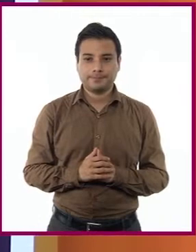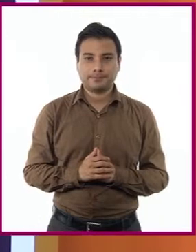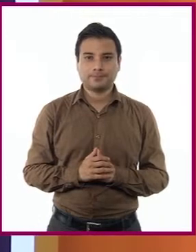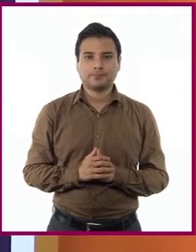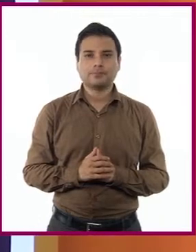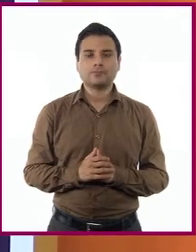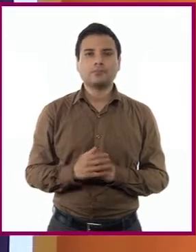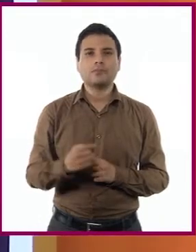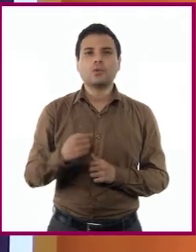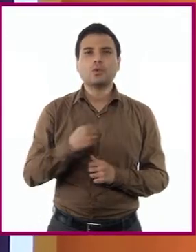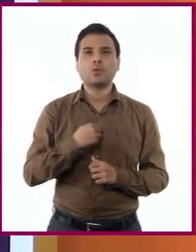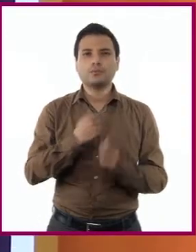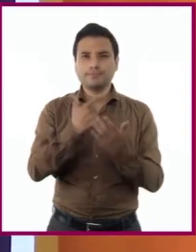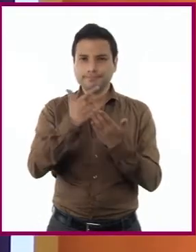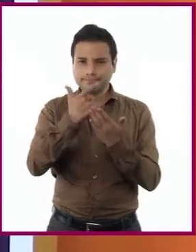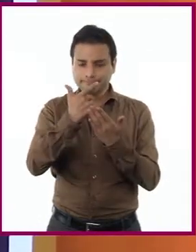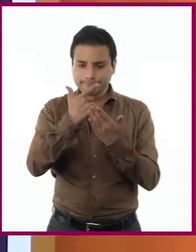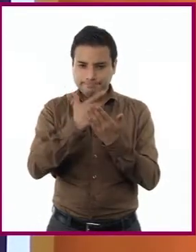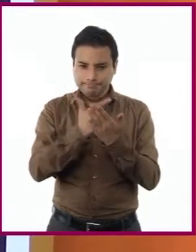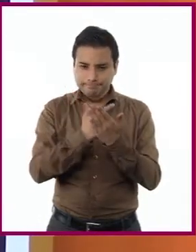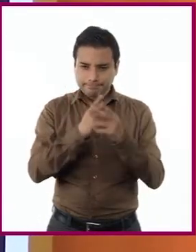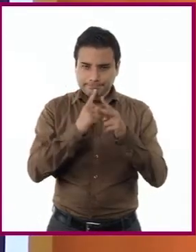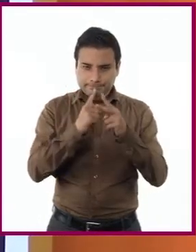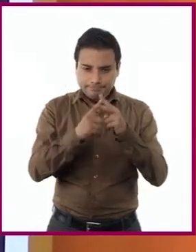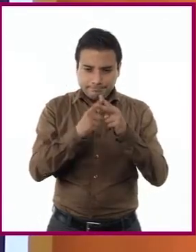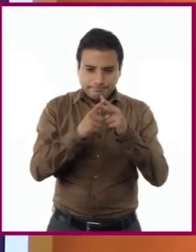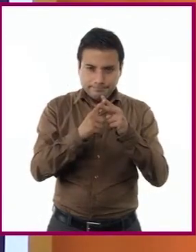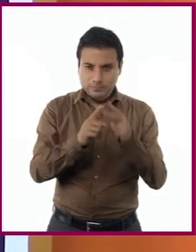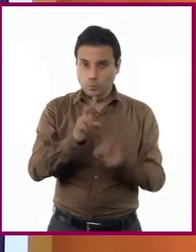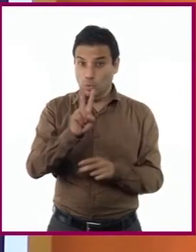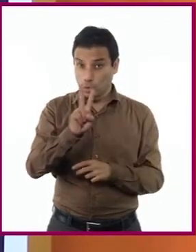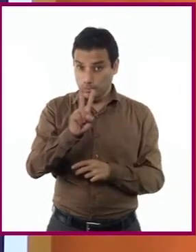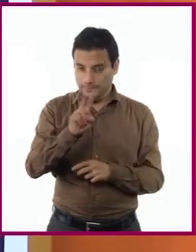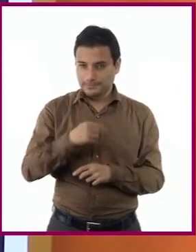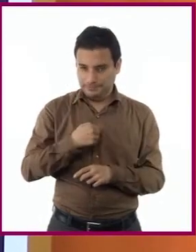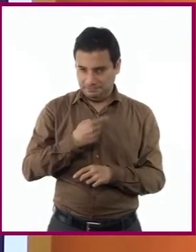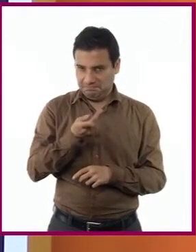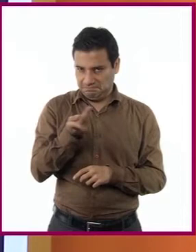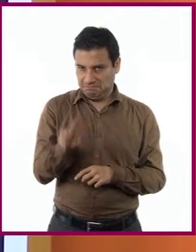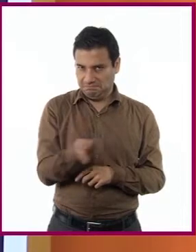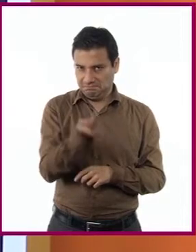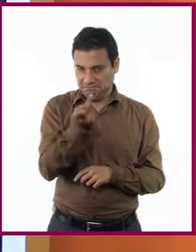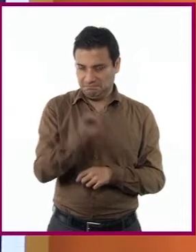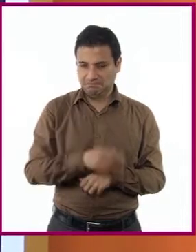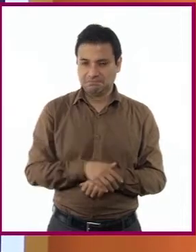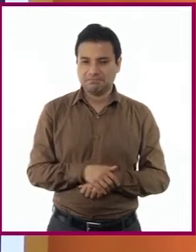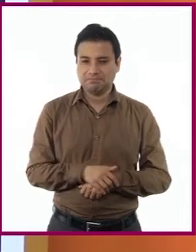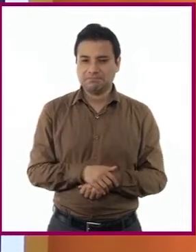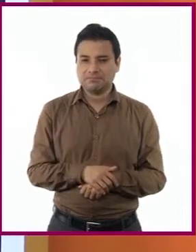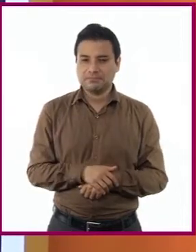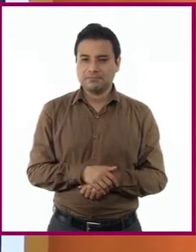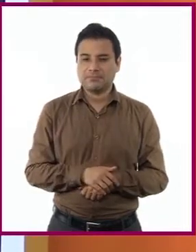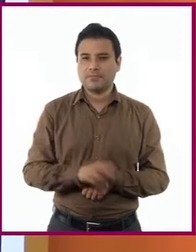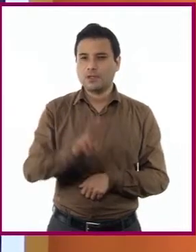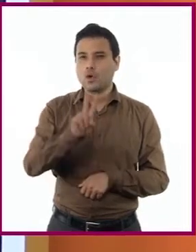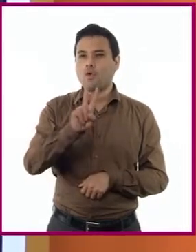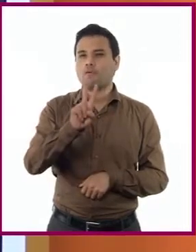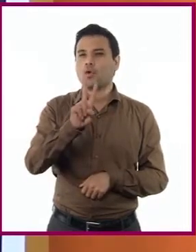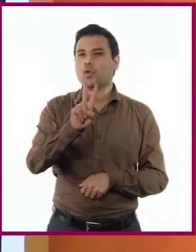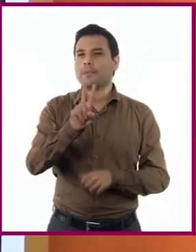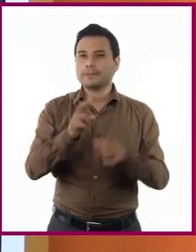calcular el volumen de cilindro rectos cabe preguntarse de qué depende el volumen de un cilindro